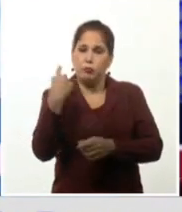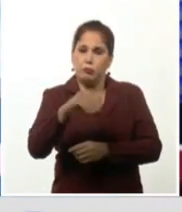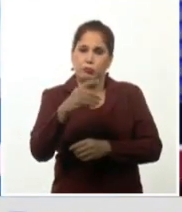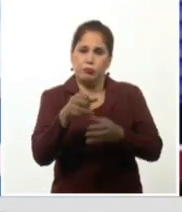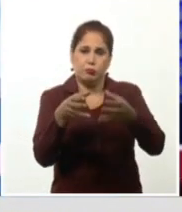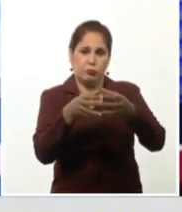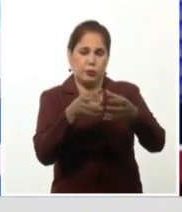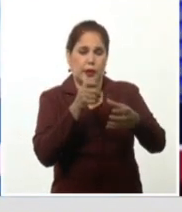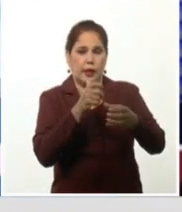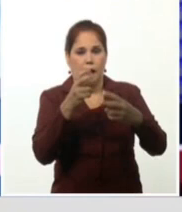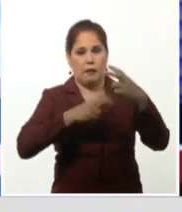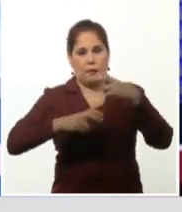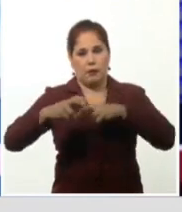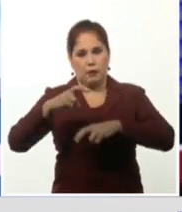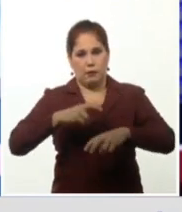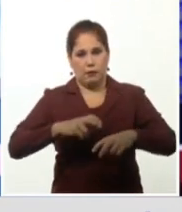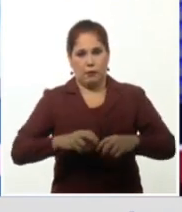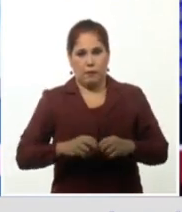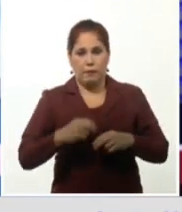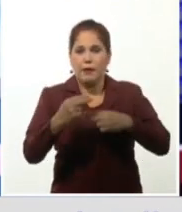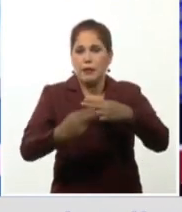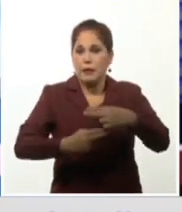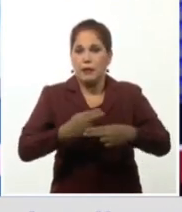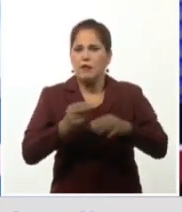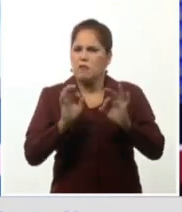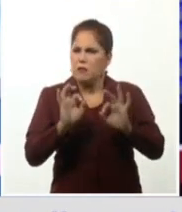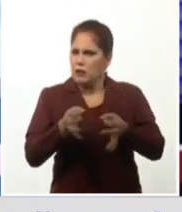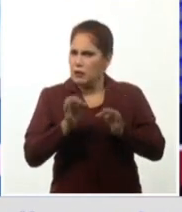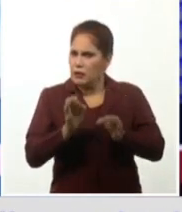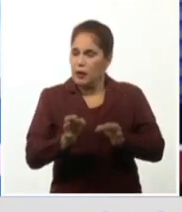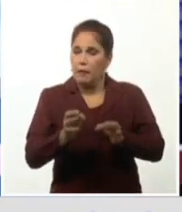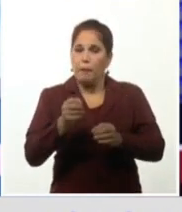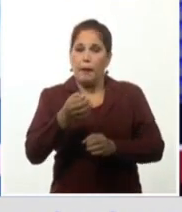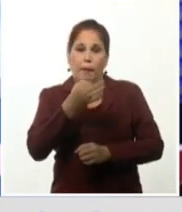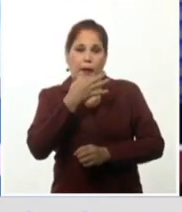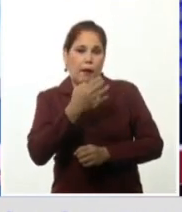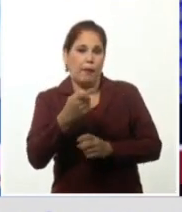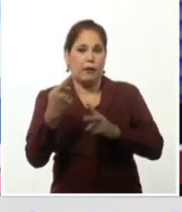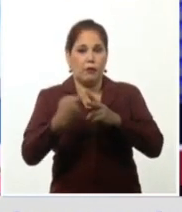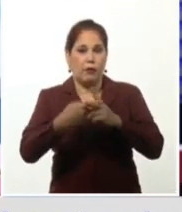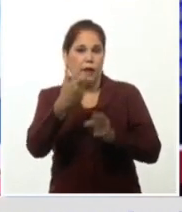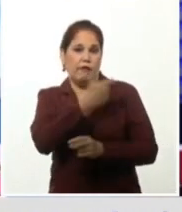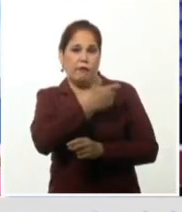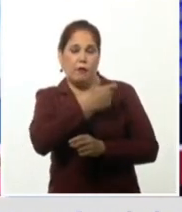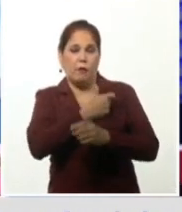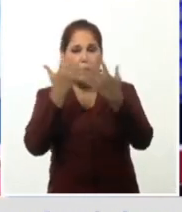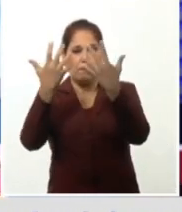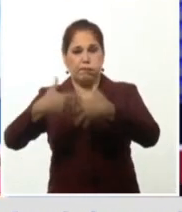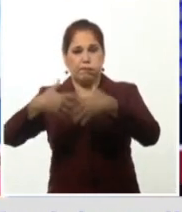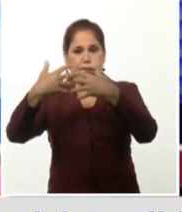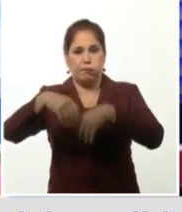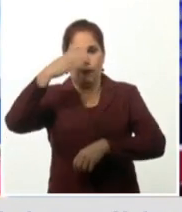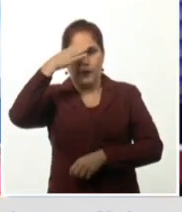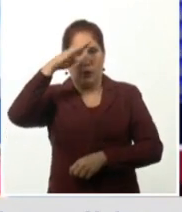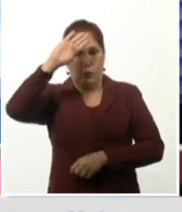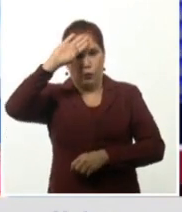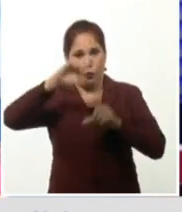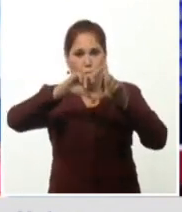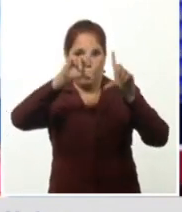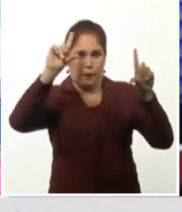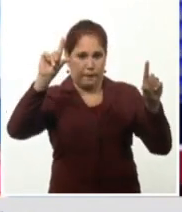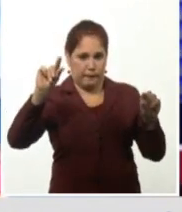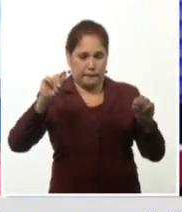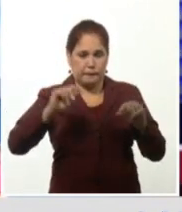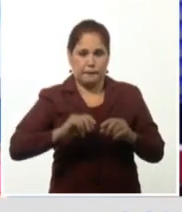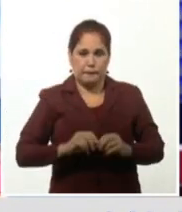las investigaciones que se realizan con todos los medicamentos y vacunas que se utilizan en nuestro país. Y